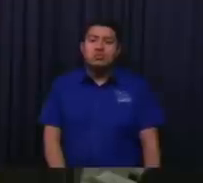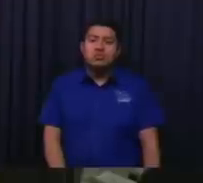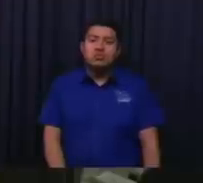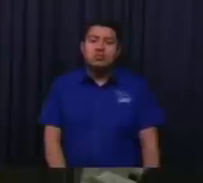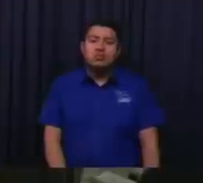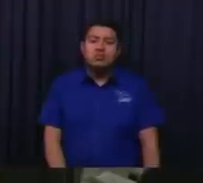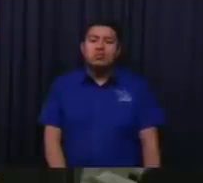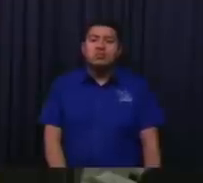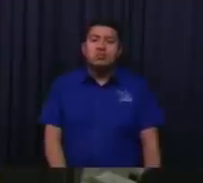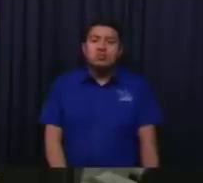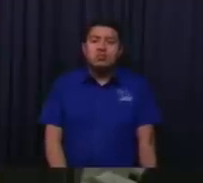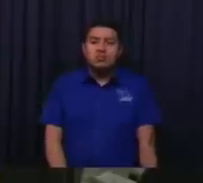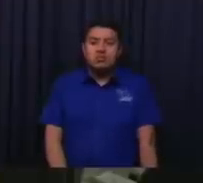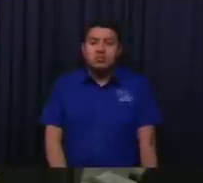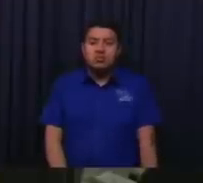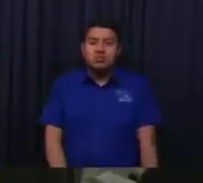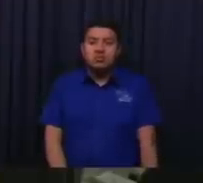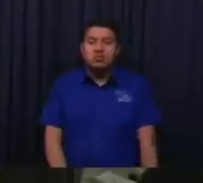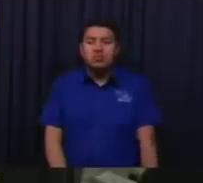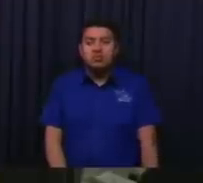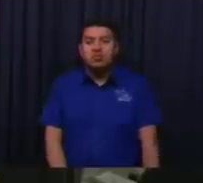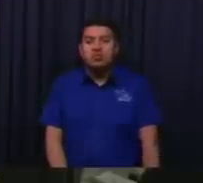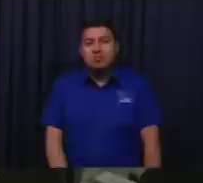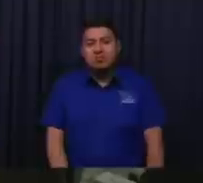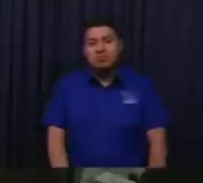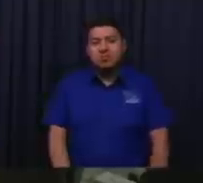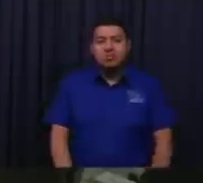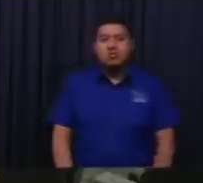Santo? ¿O son dos eventos distintos?